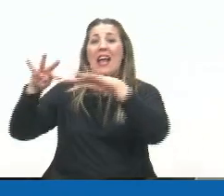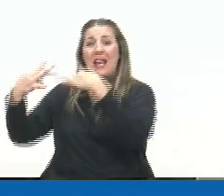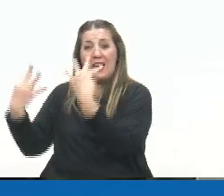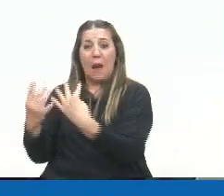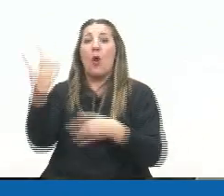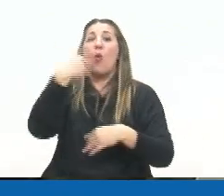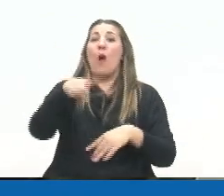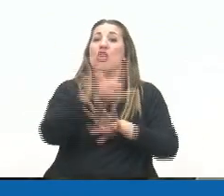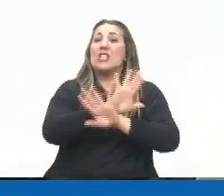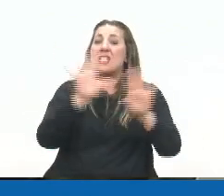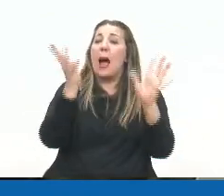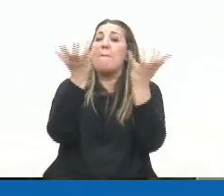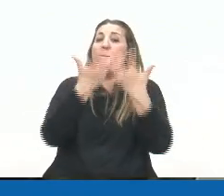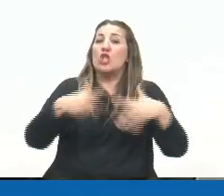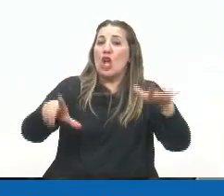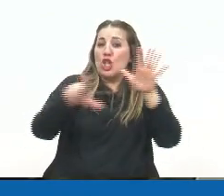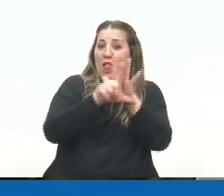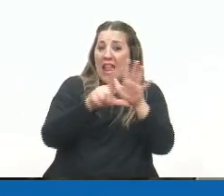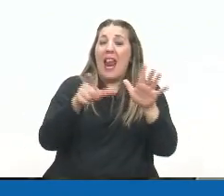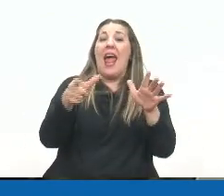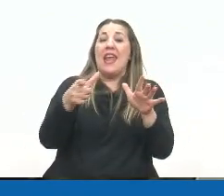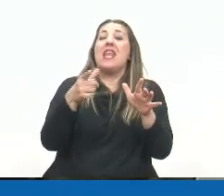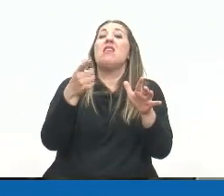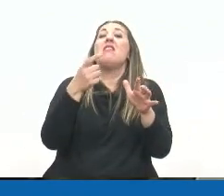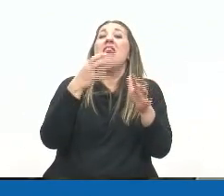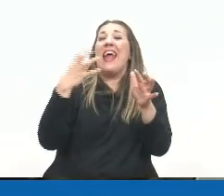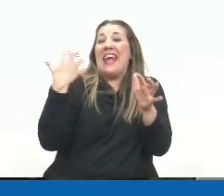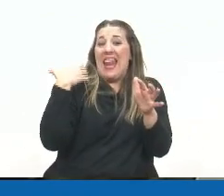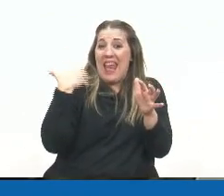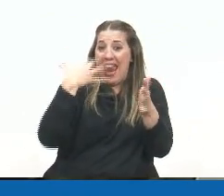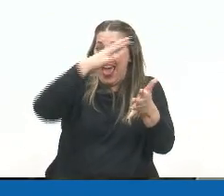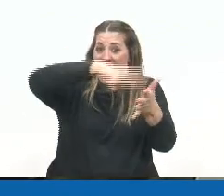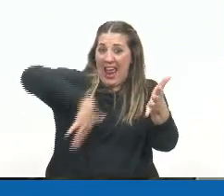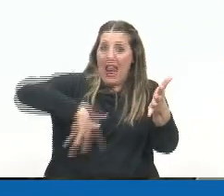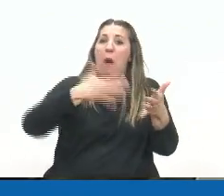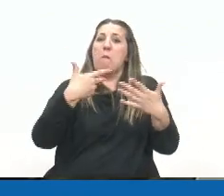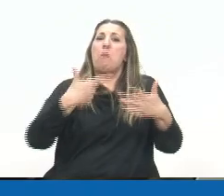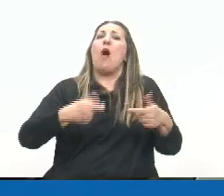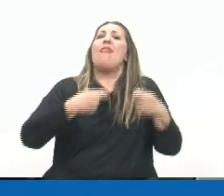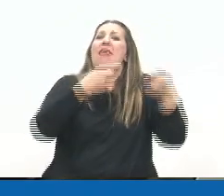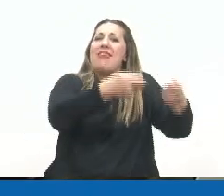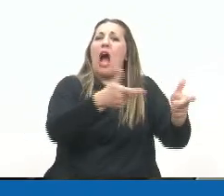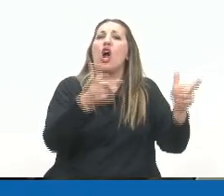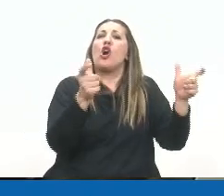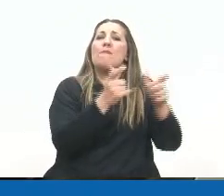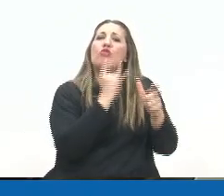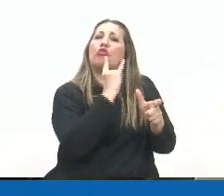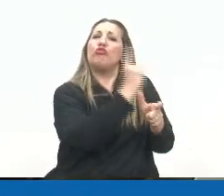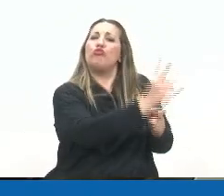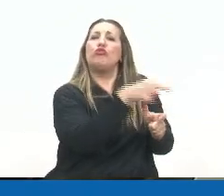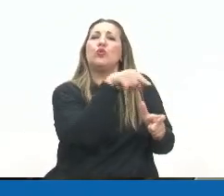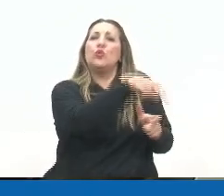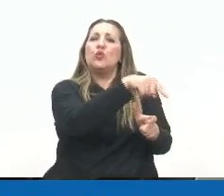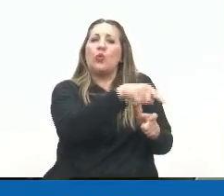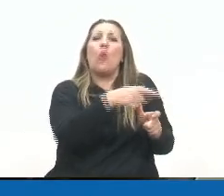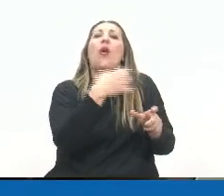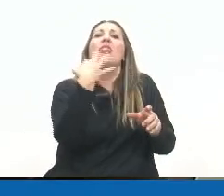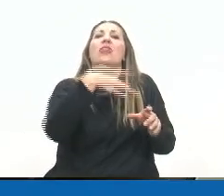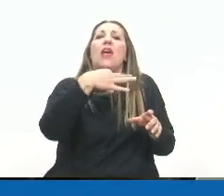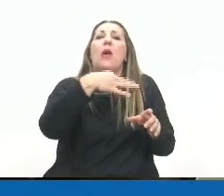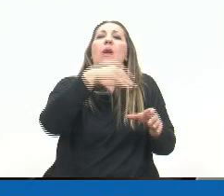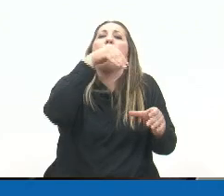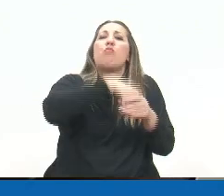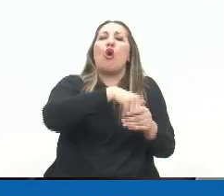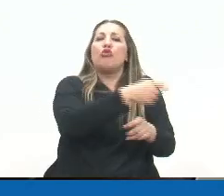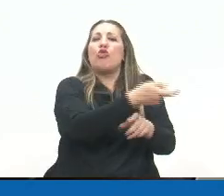ley en general puede delegar en Sus comisiones la aprobación en particular del proyecto con el voto de la mayoría absoluta